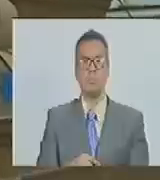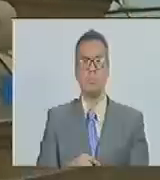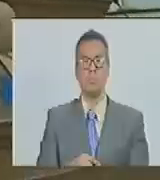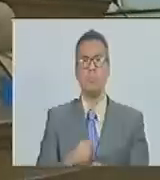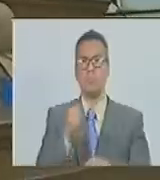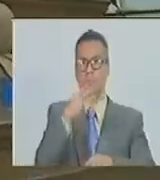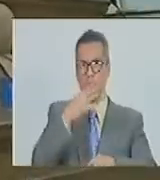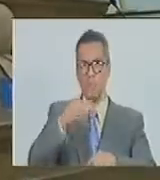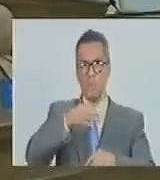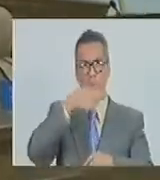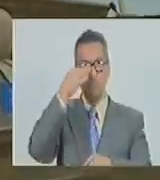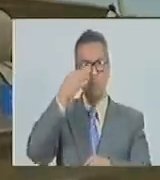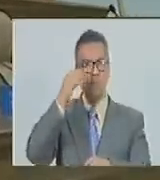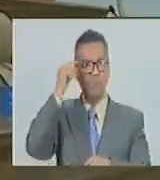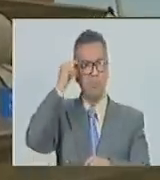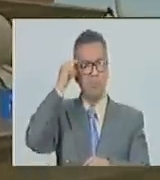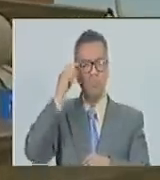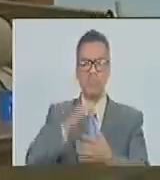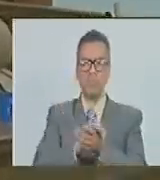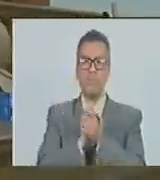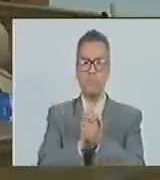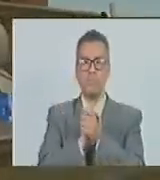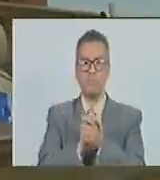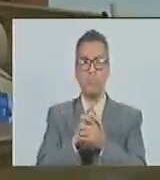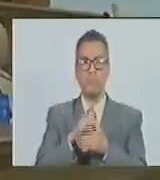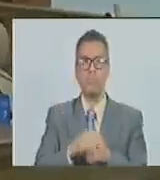Bueno, buenos días, colegas,